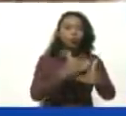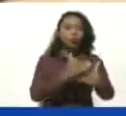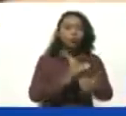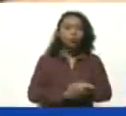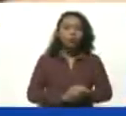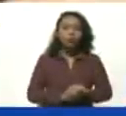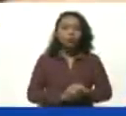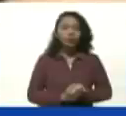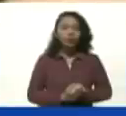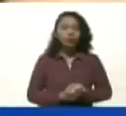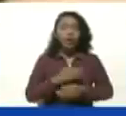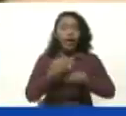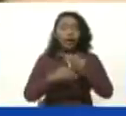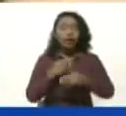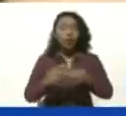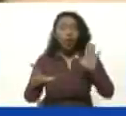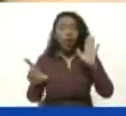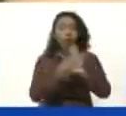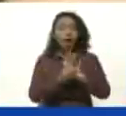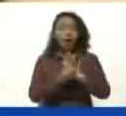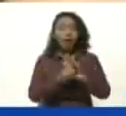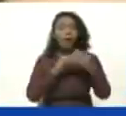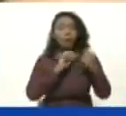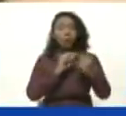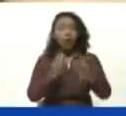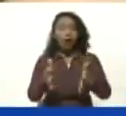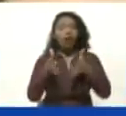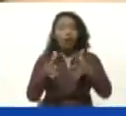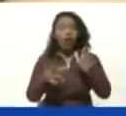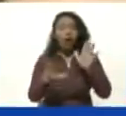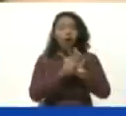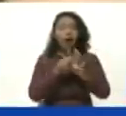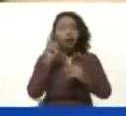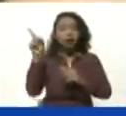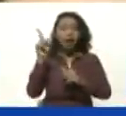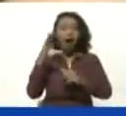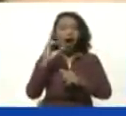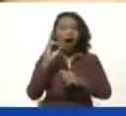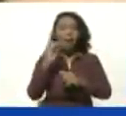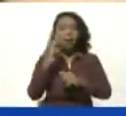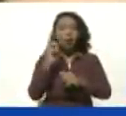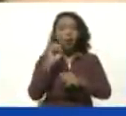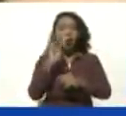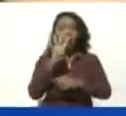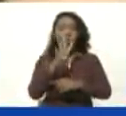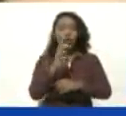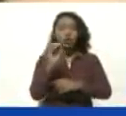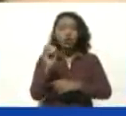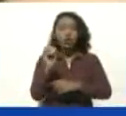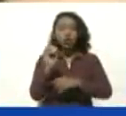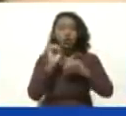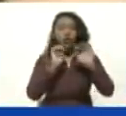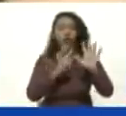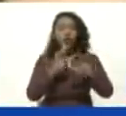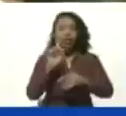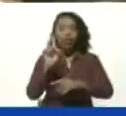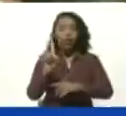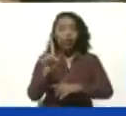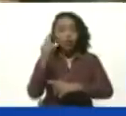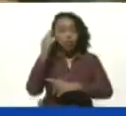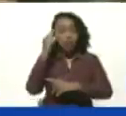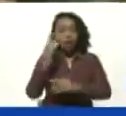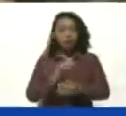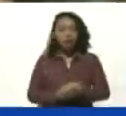y dio una batalla legal y ganó la batalla legal en Cabo Verde durante 491